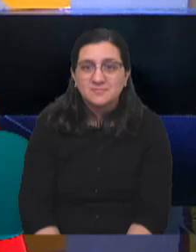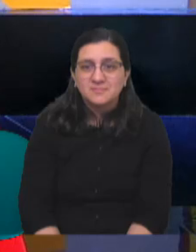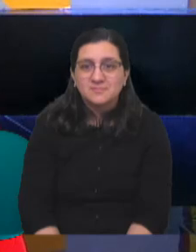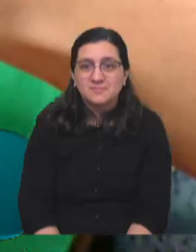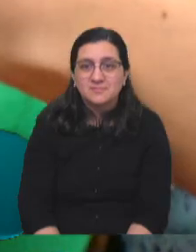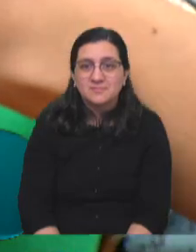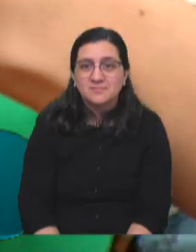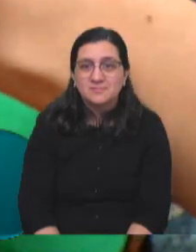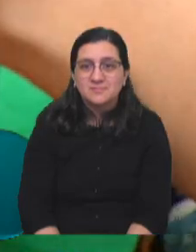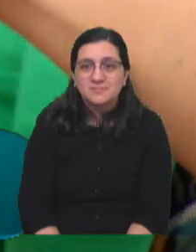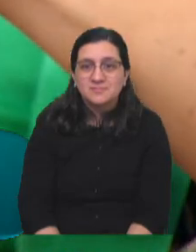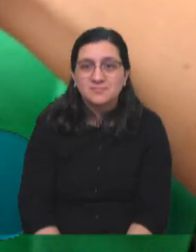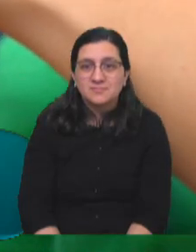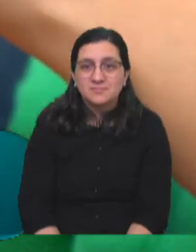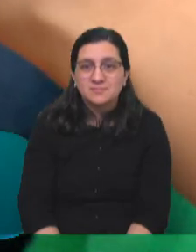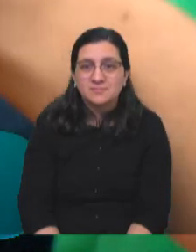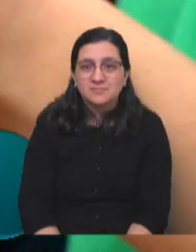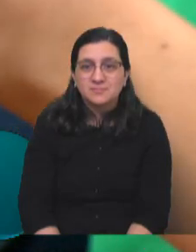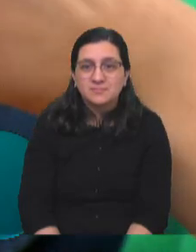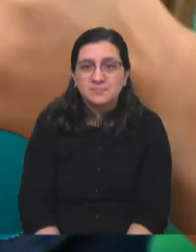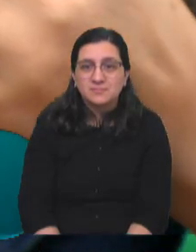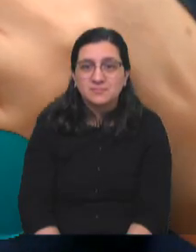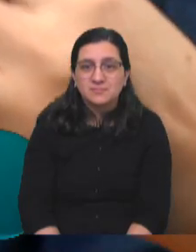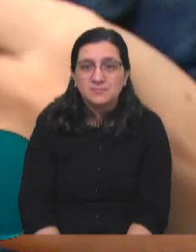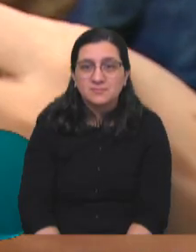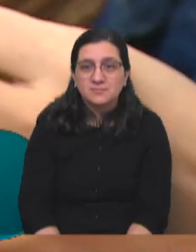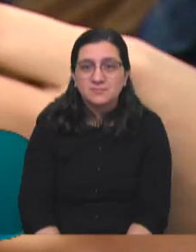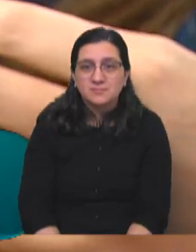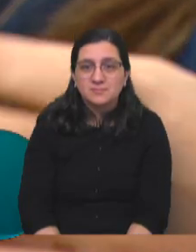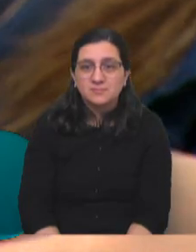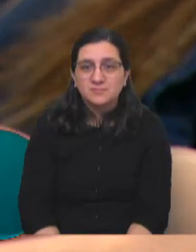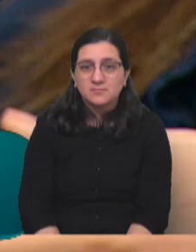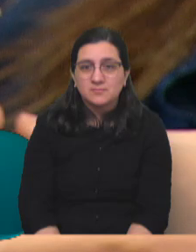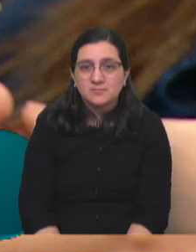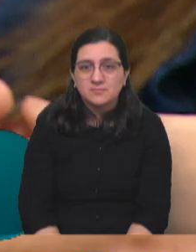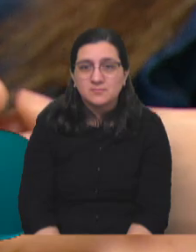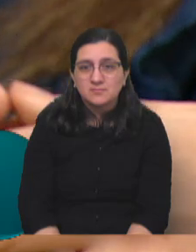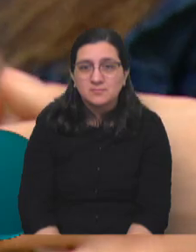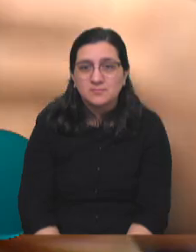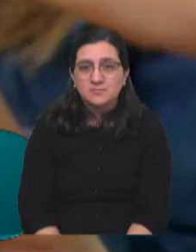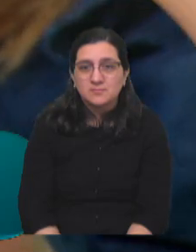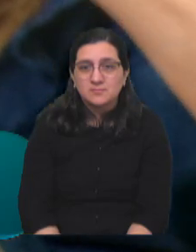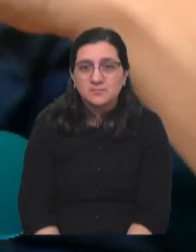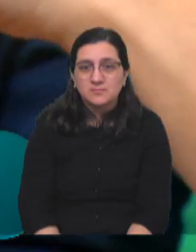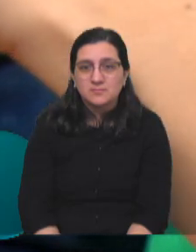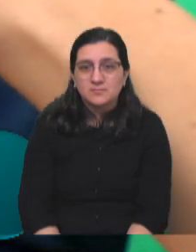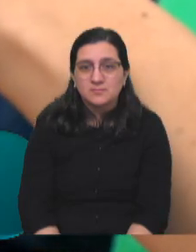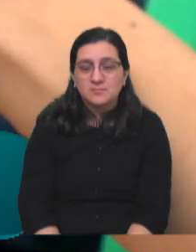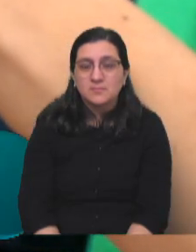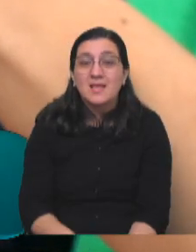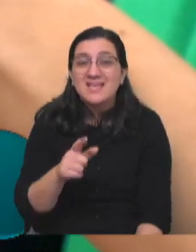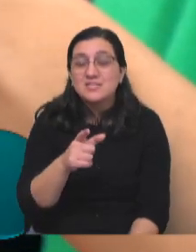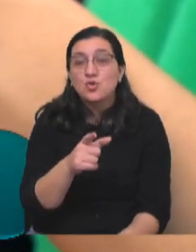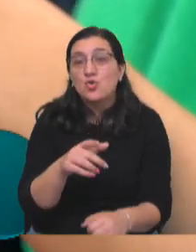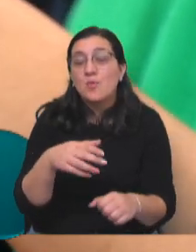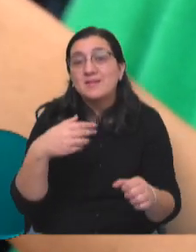Pero cuando enhebramos la primera, lo que hacemos es como el truquito, permiso, como el truquito de doblarla. Ah, ahí nos como ven. Un